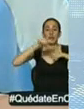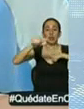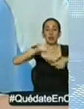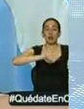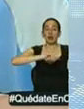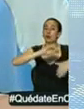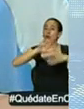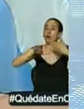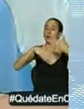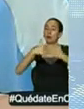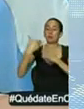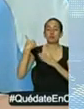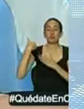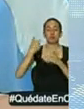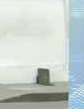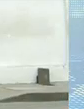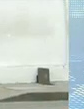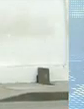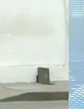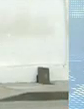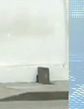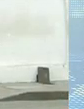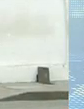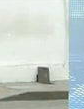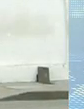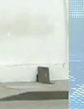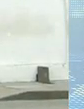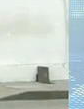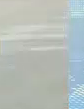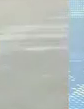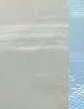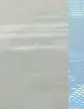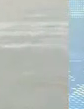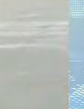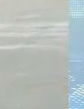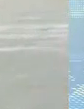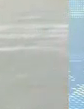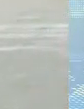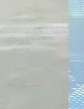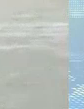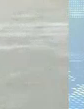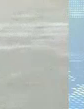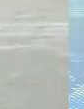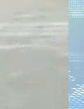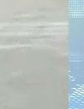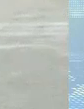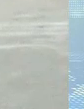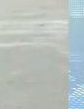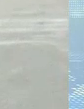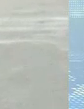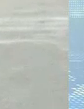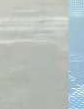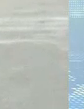que han fallecido. Uh-huh. Pero se pasó por alto todo este protocolo por el asunto de la emergencia y por el asunto de que la gente